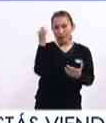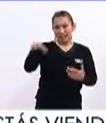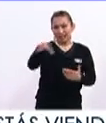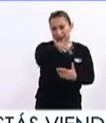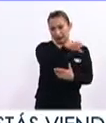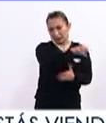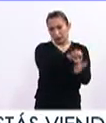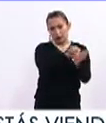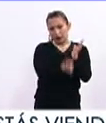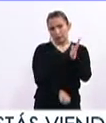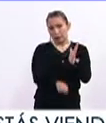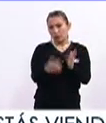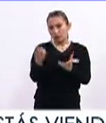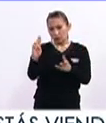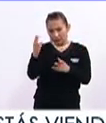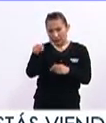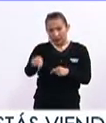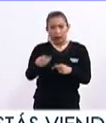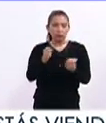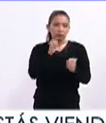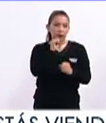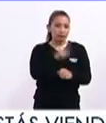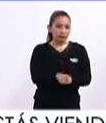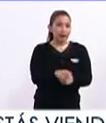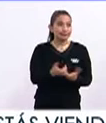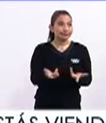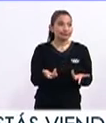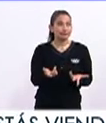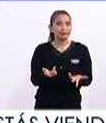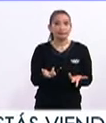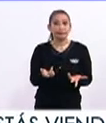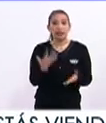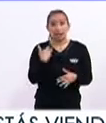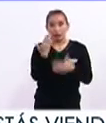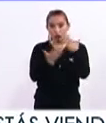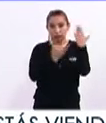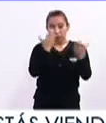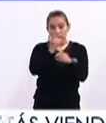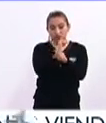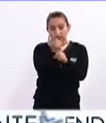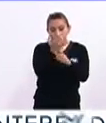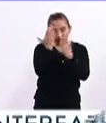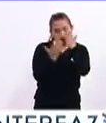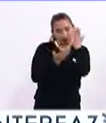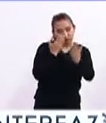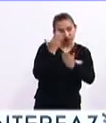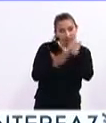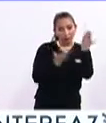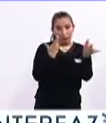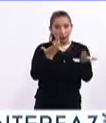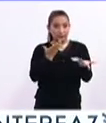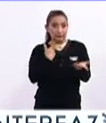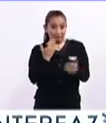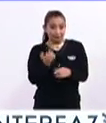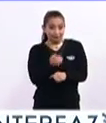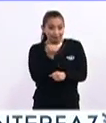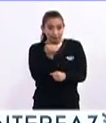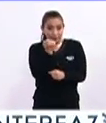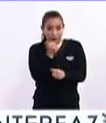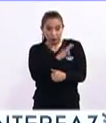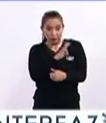importantes como lo son las universidades y por supuesto no solo estudiar una carrera, tener ese lujo de